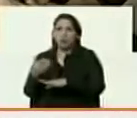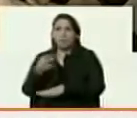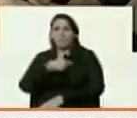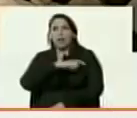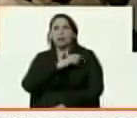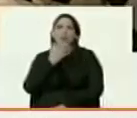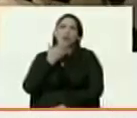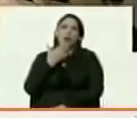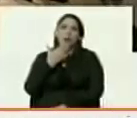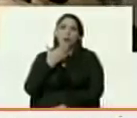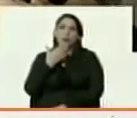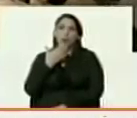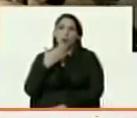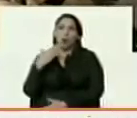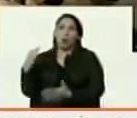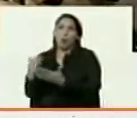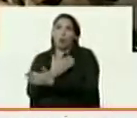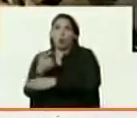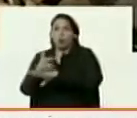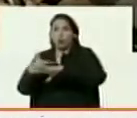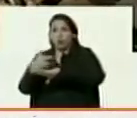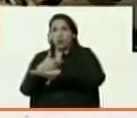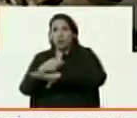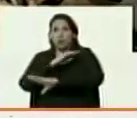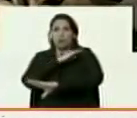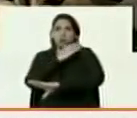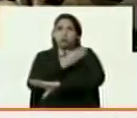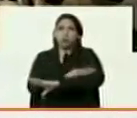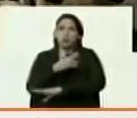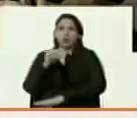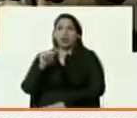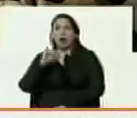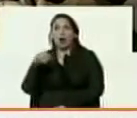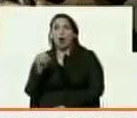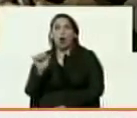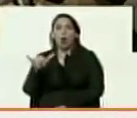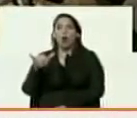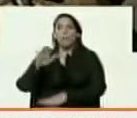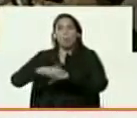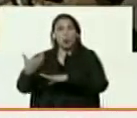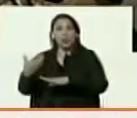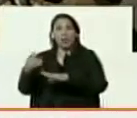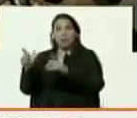ejemplo, cayó un gobierno de la fortaleza de Rajoy, cayó porque las minorías